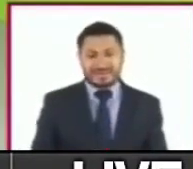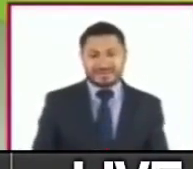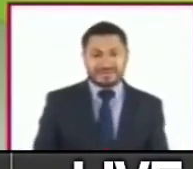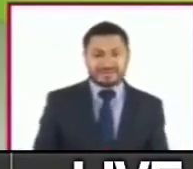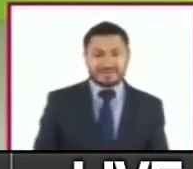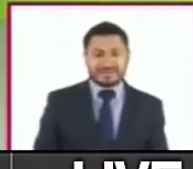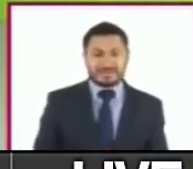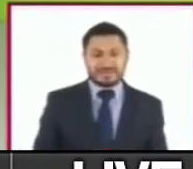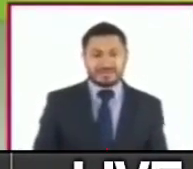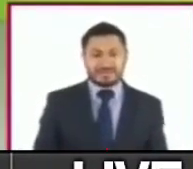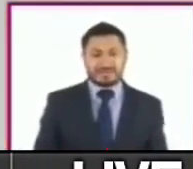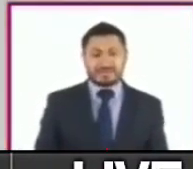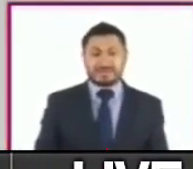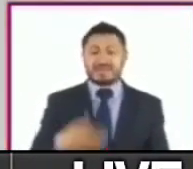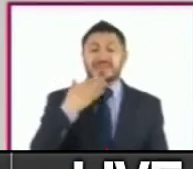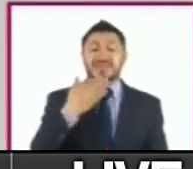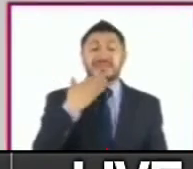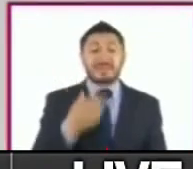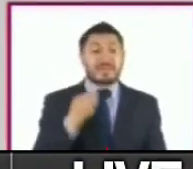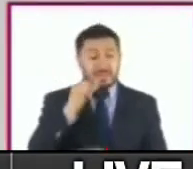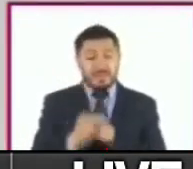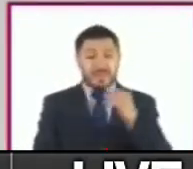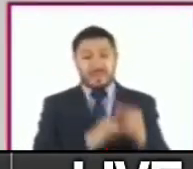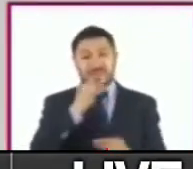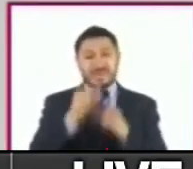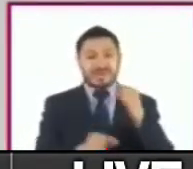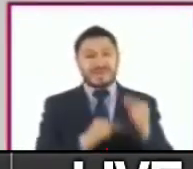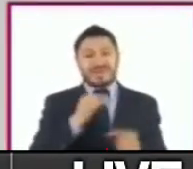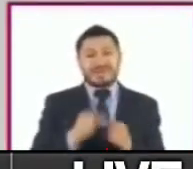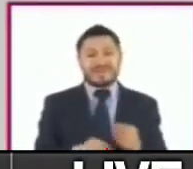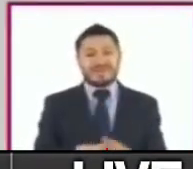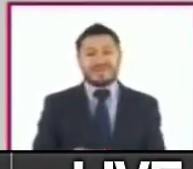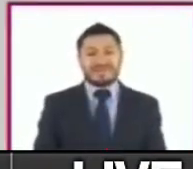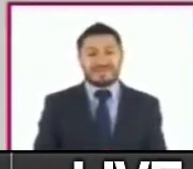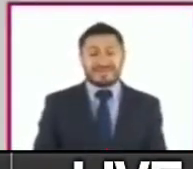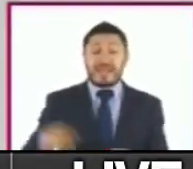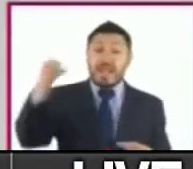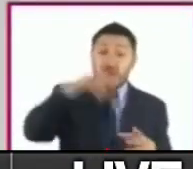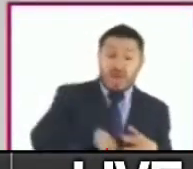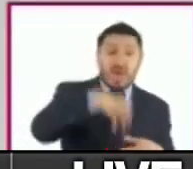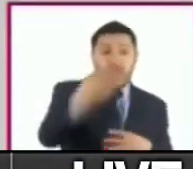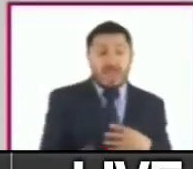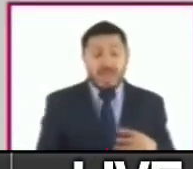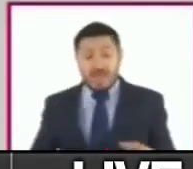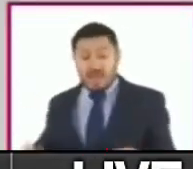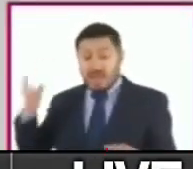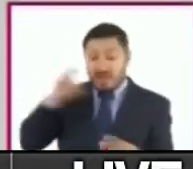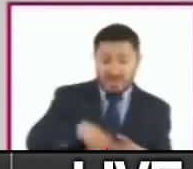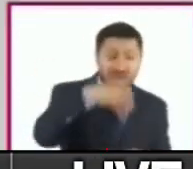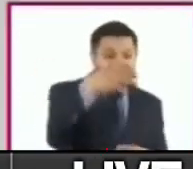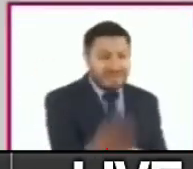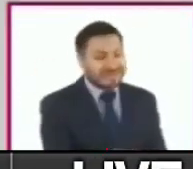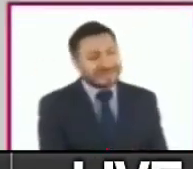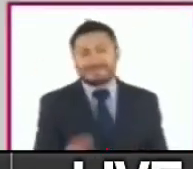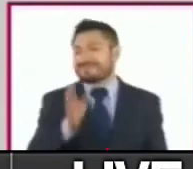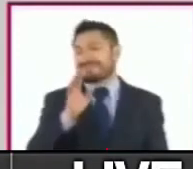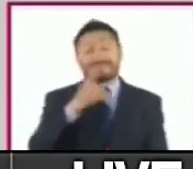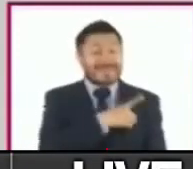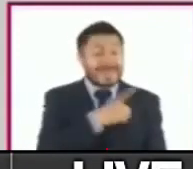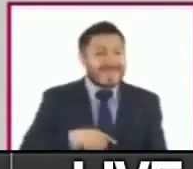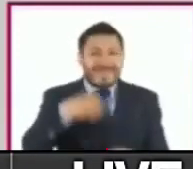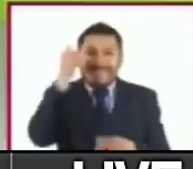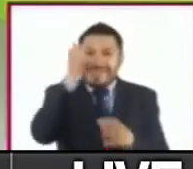Oh. Muy bien, vamos. Entran, pero se salen. Entran y vuelven a salir. Muy bien. Vamos por nuestras